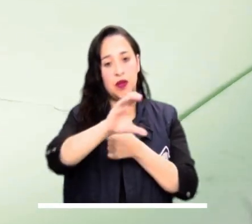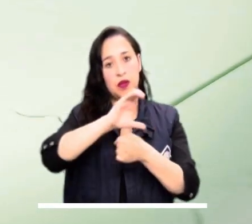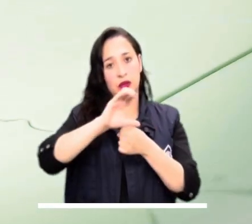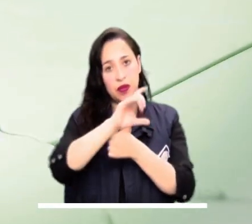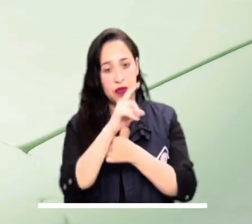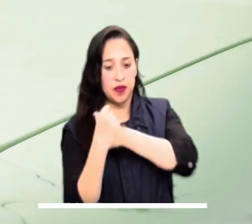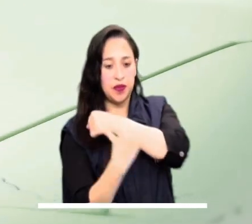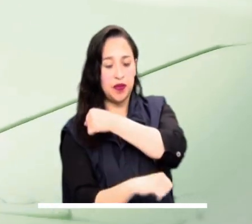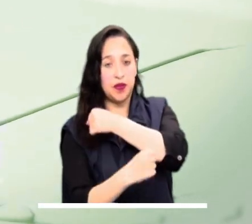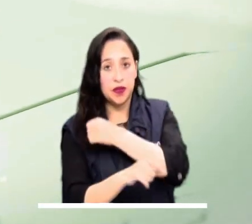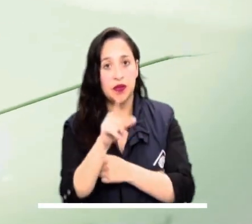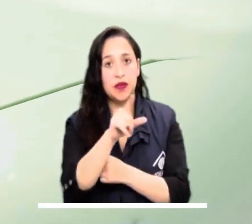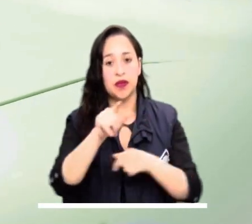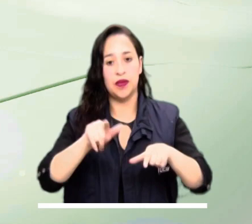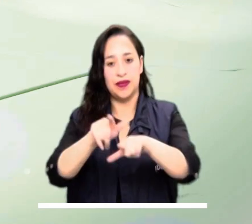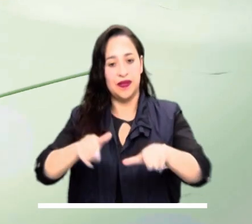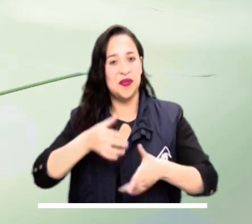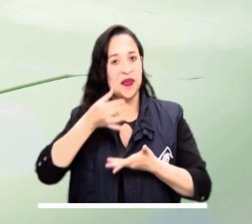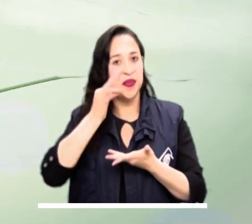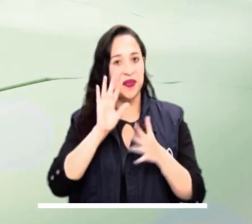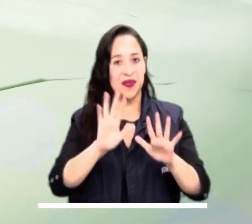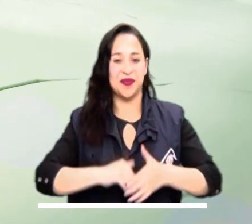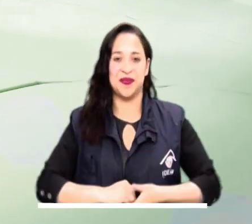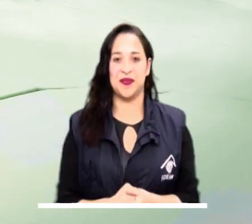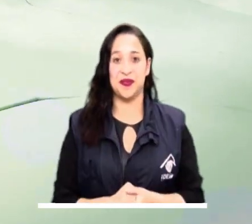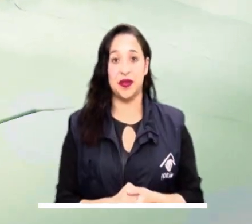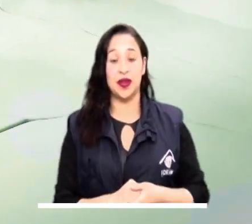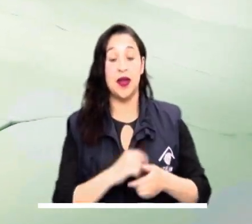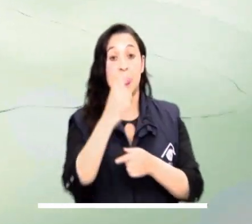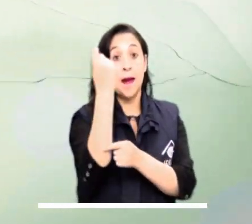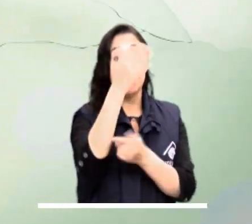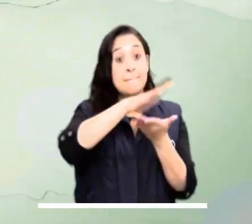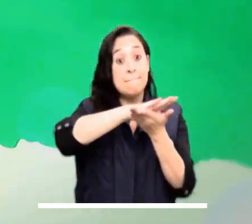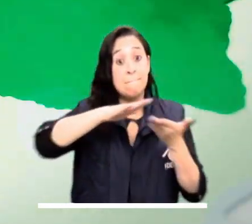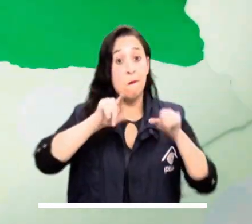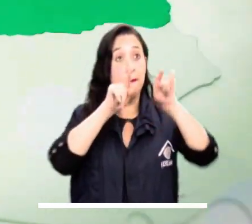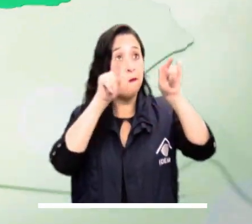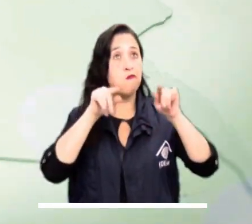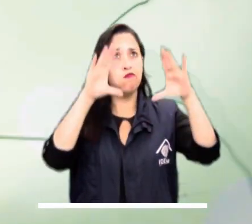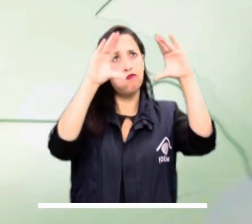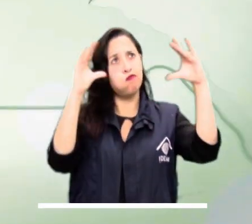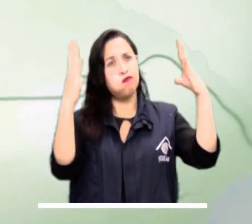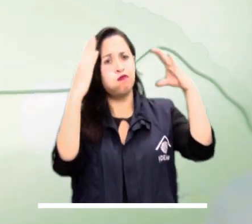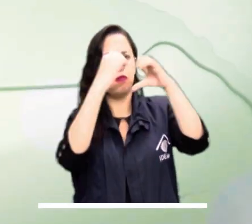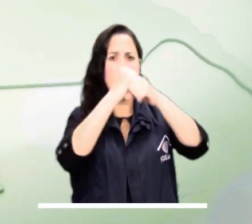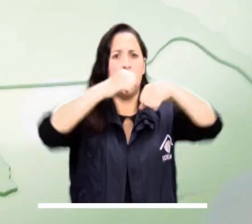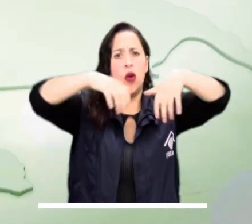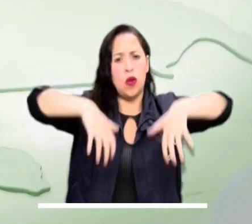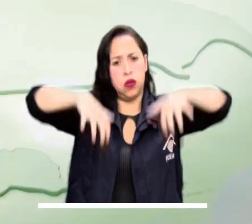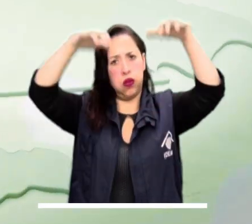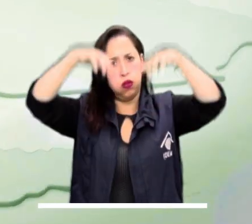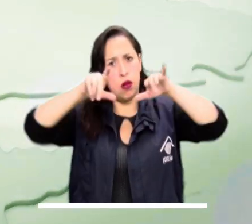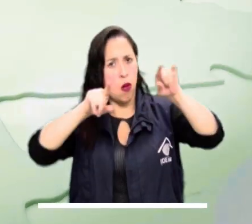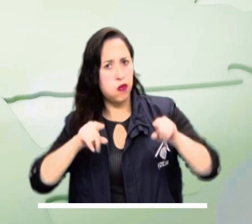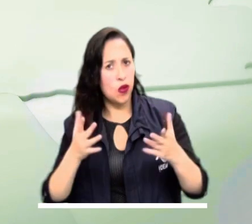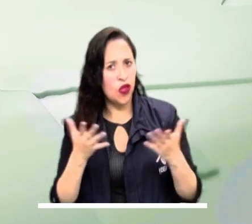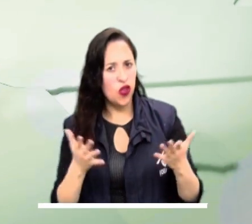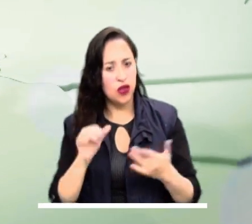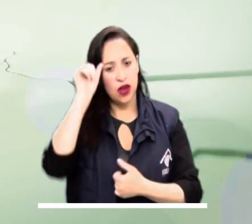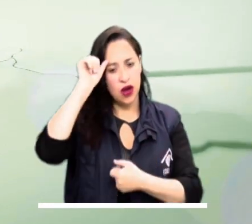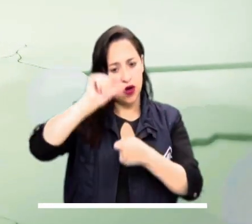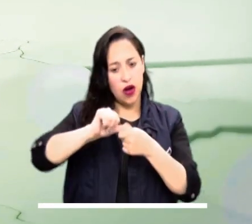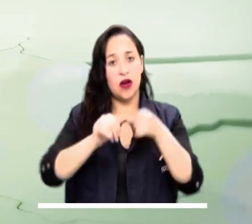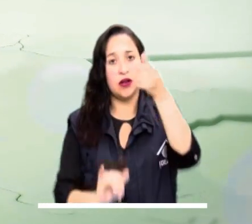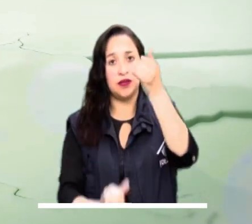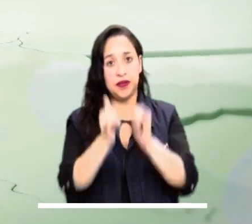dispersas de Antioquia, los Santanderes, Cundinamarca, Boyacá y del Eje Cafetero. Sobre los llanos orientales se esperan grandes nubarrones